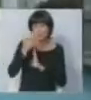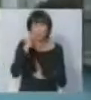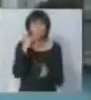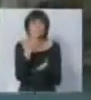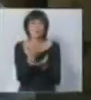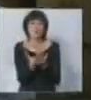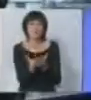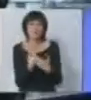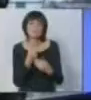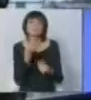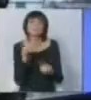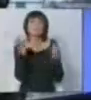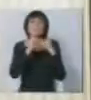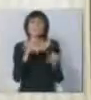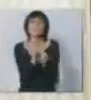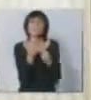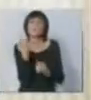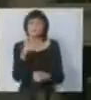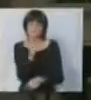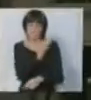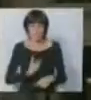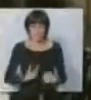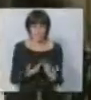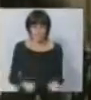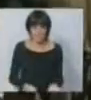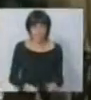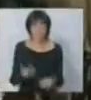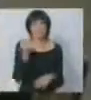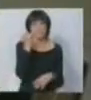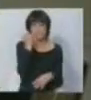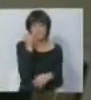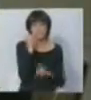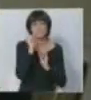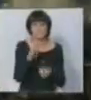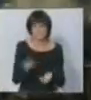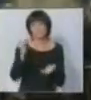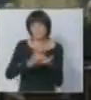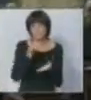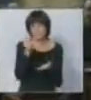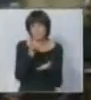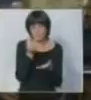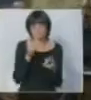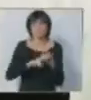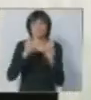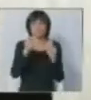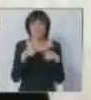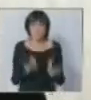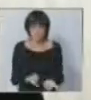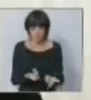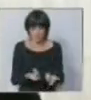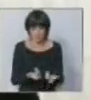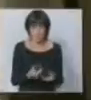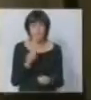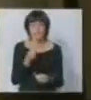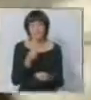ofrecido asumir el cargo de vicepresidente. Y también va a tomar más protagonismo su señora esposa, Claire,